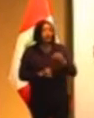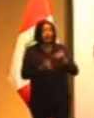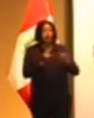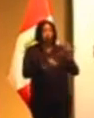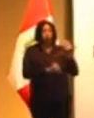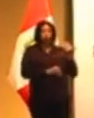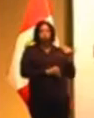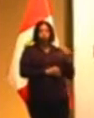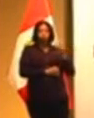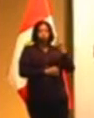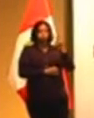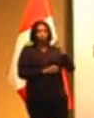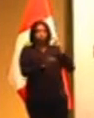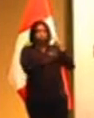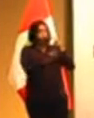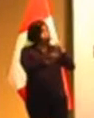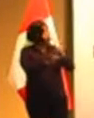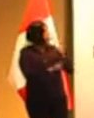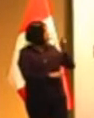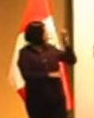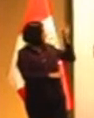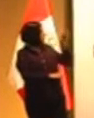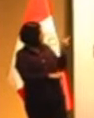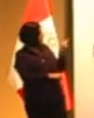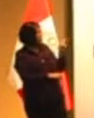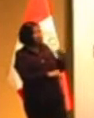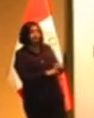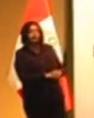últimos dos puntos que aparecen en esta lámina.